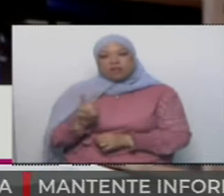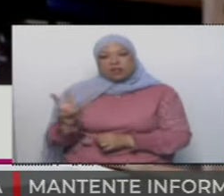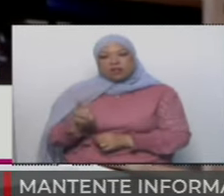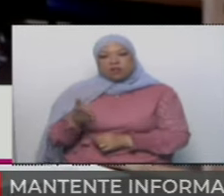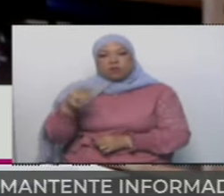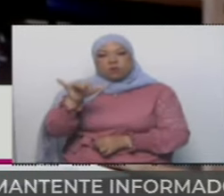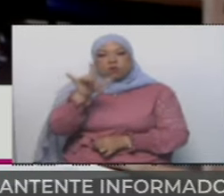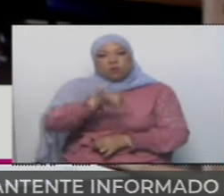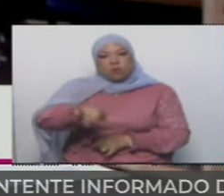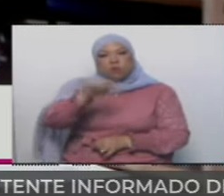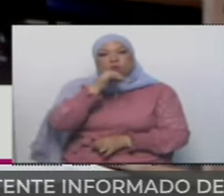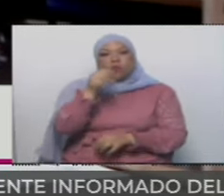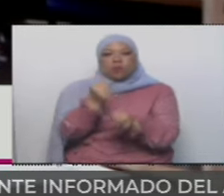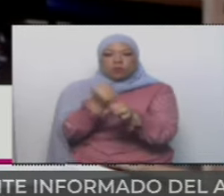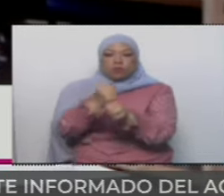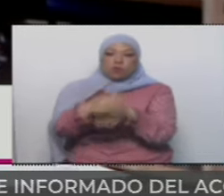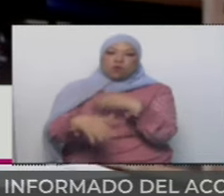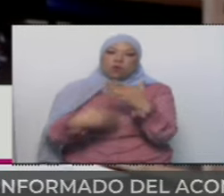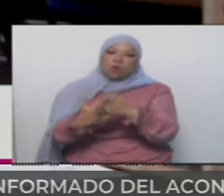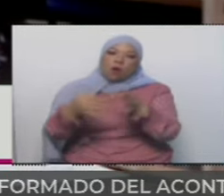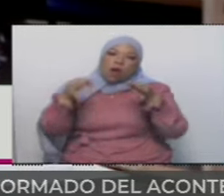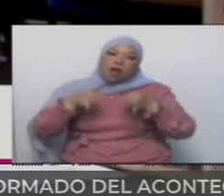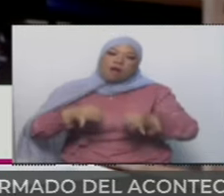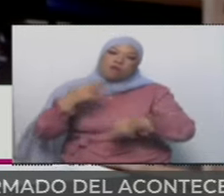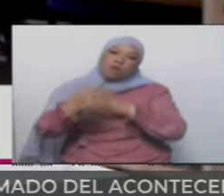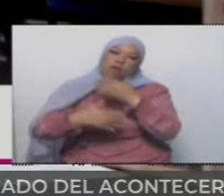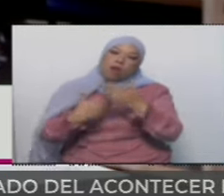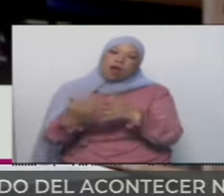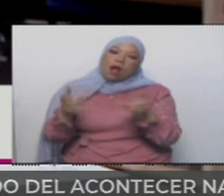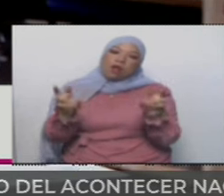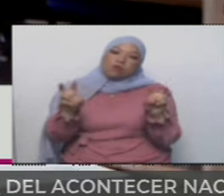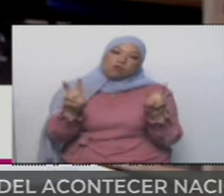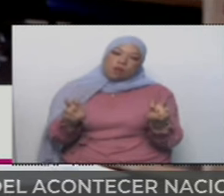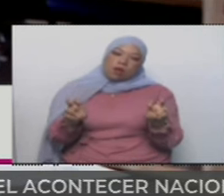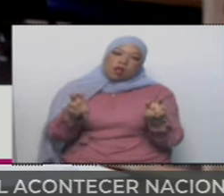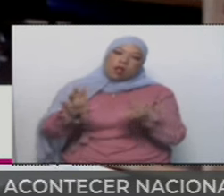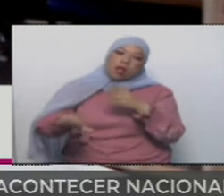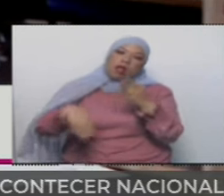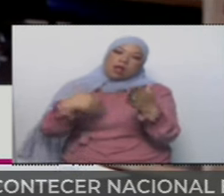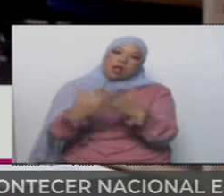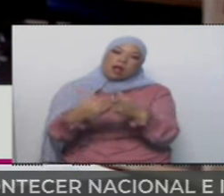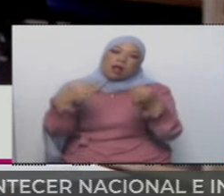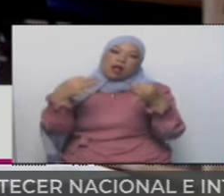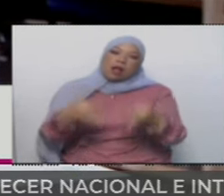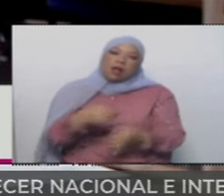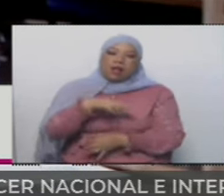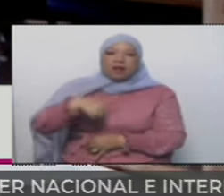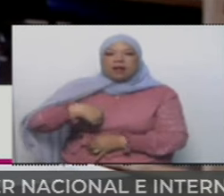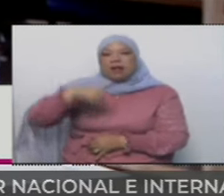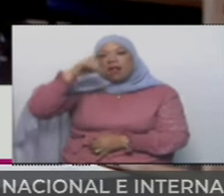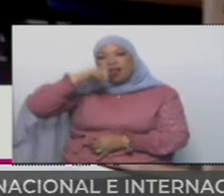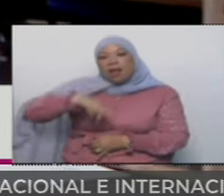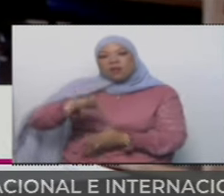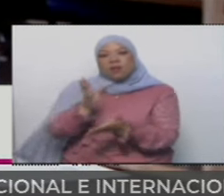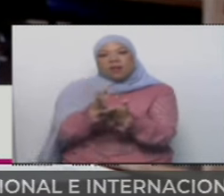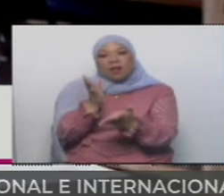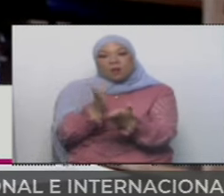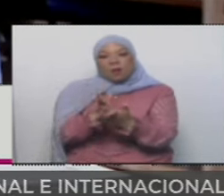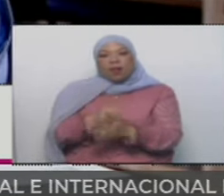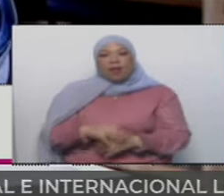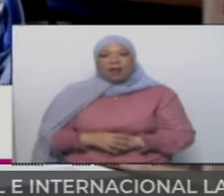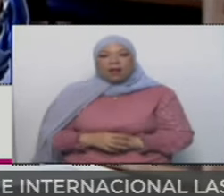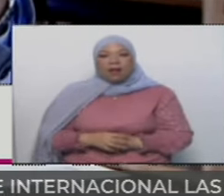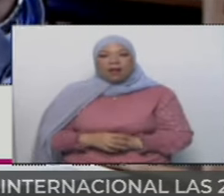y allí están forjando las generaciones nuevas. Hoy, cuando inicié el año escolar, ya le abrimos